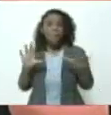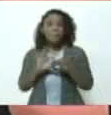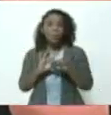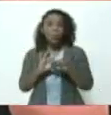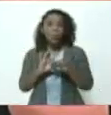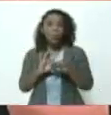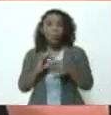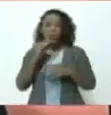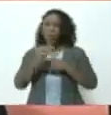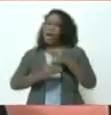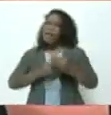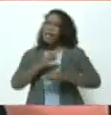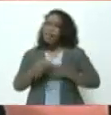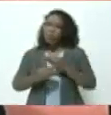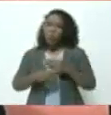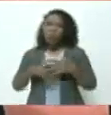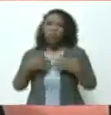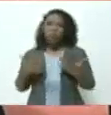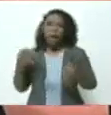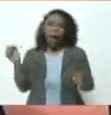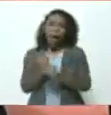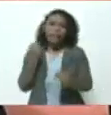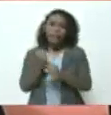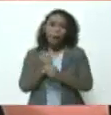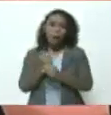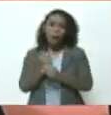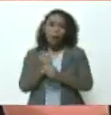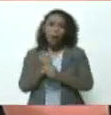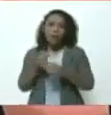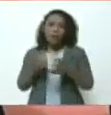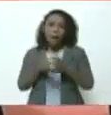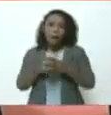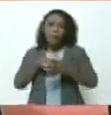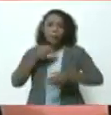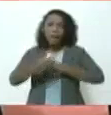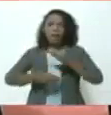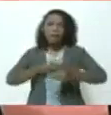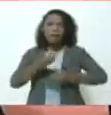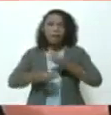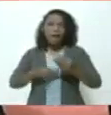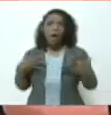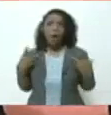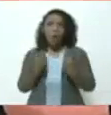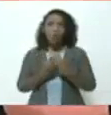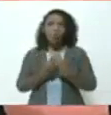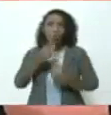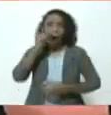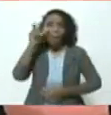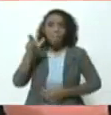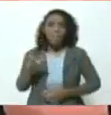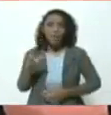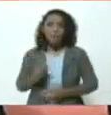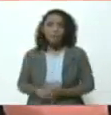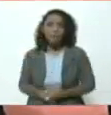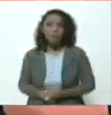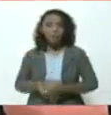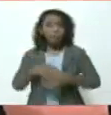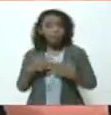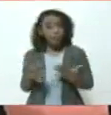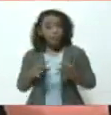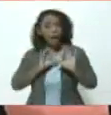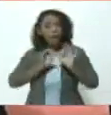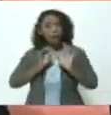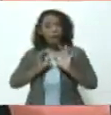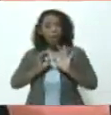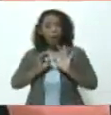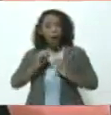llevó a que el trabajo en equipo se realizara. Por lo menos en mi caso, junto con Jubel, que interpretó El